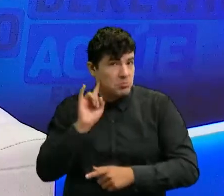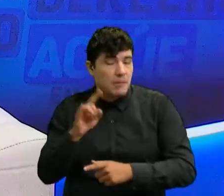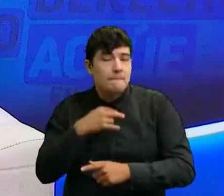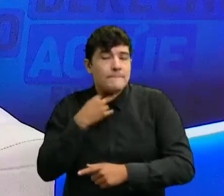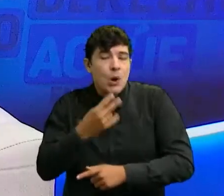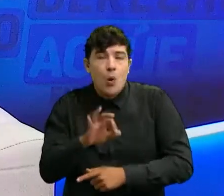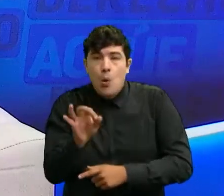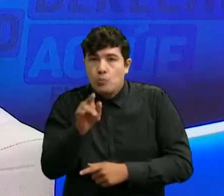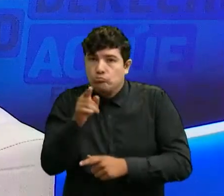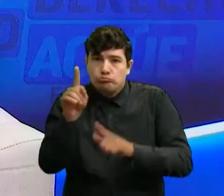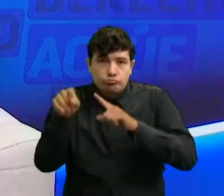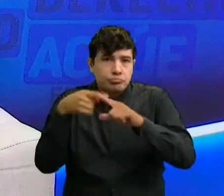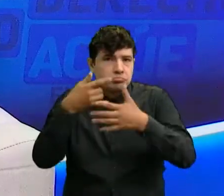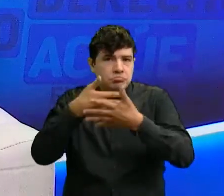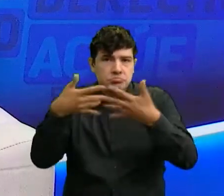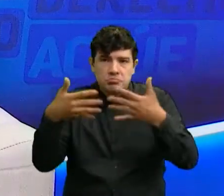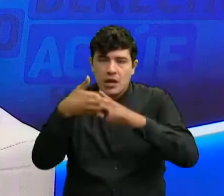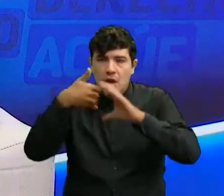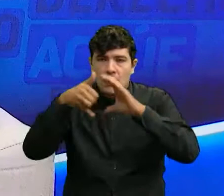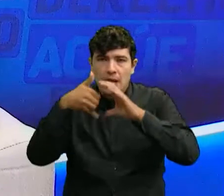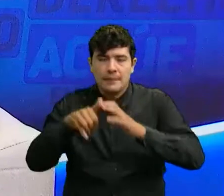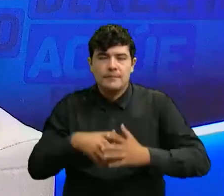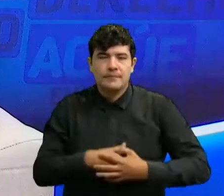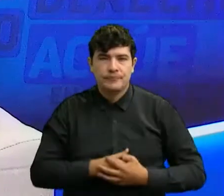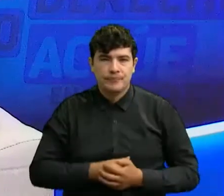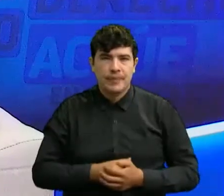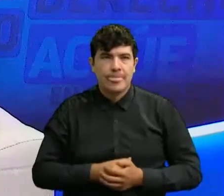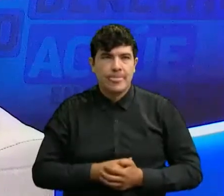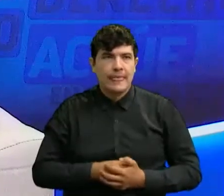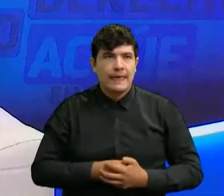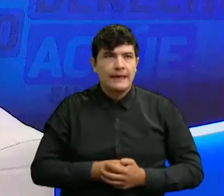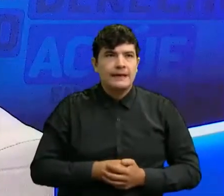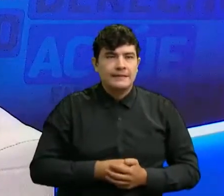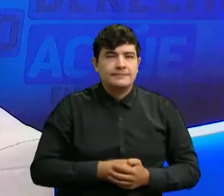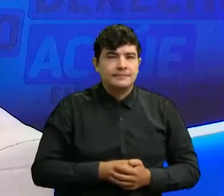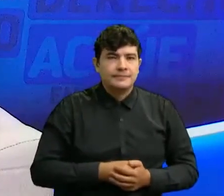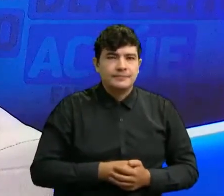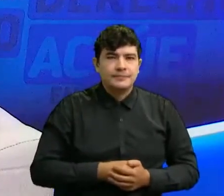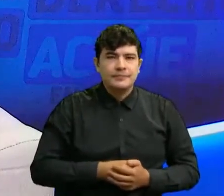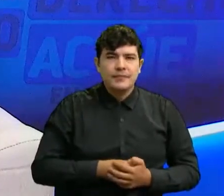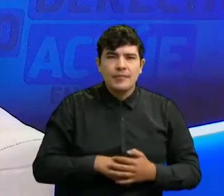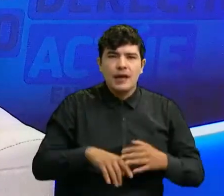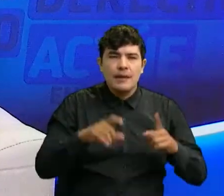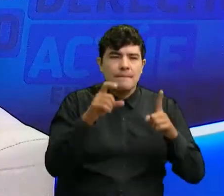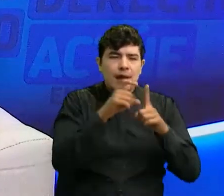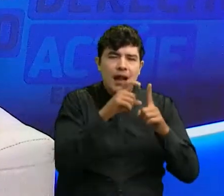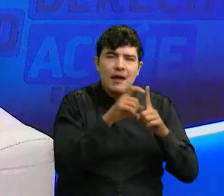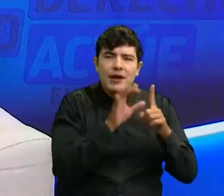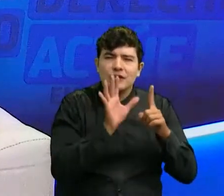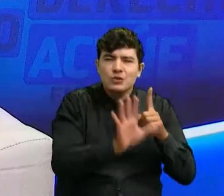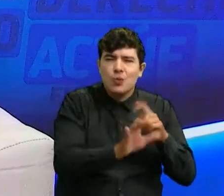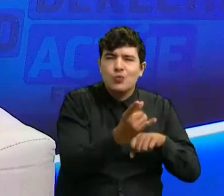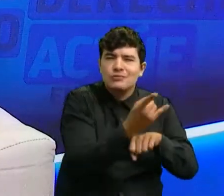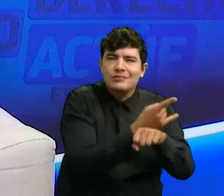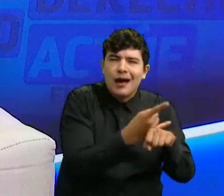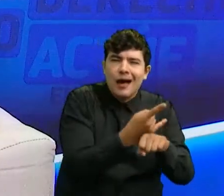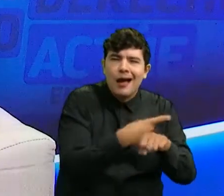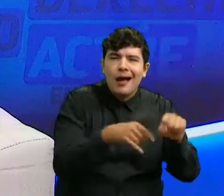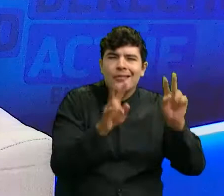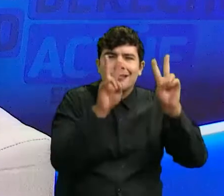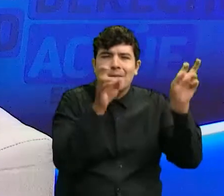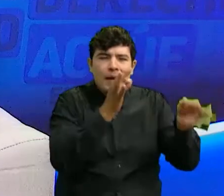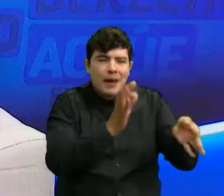648-4820. Algunos términos que se utilizan en temas jurídicos y usted no los conoce, de pronto no